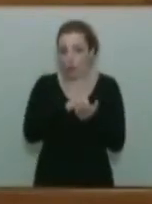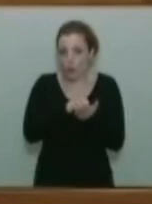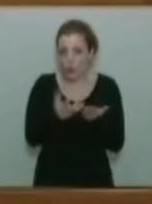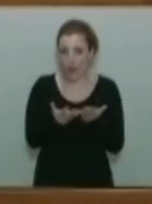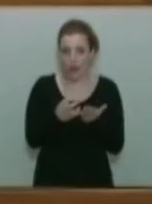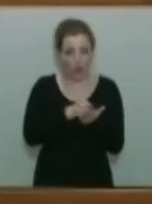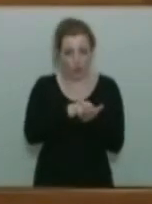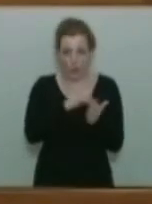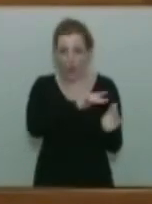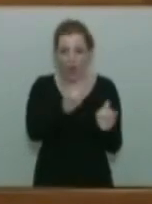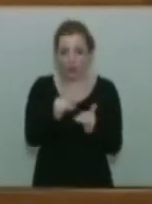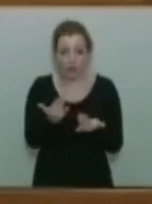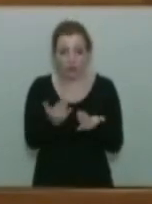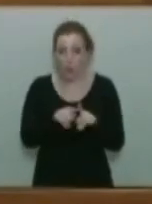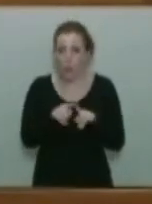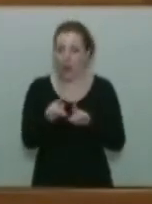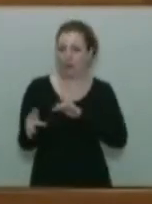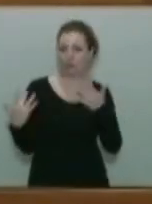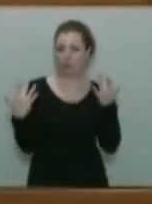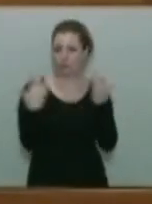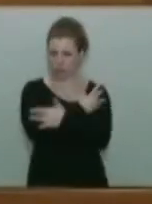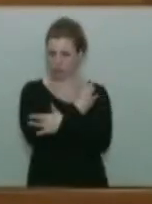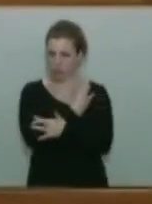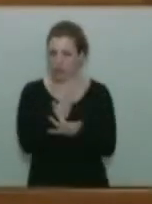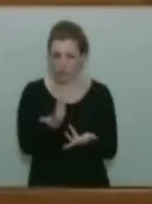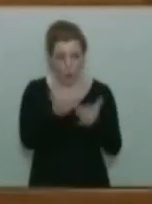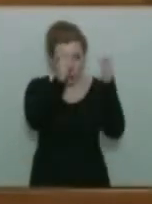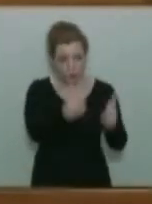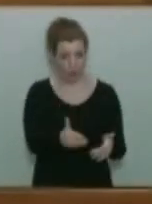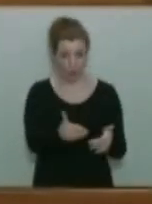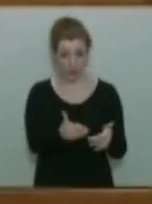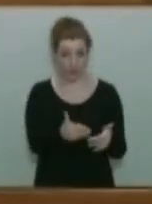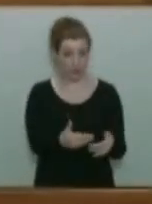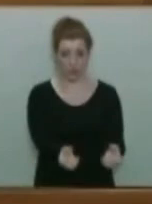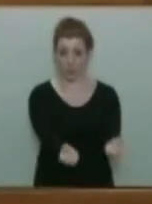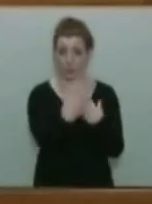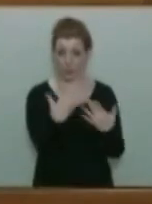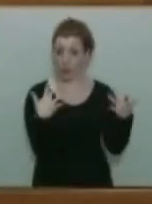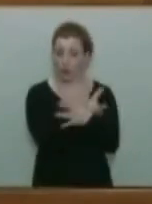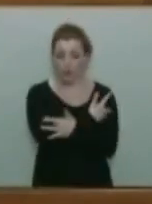están generando de alguna manera un mensaje confuso respecto a todo esto son ustedes, no nos lo atribuye a nosotros, son ustedes.